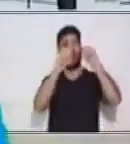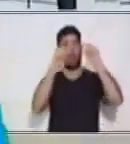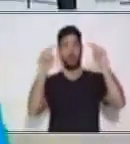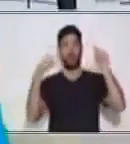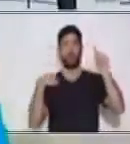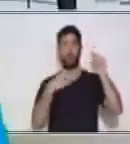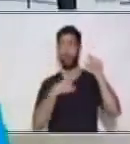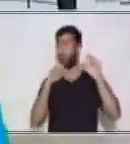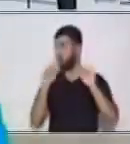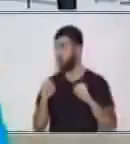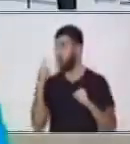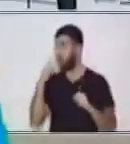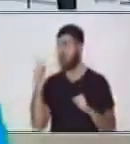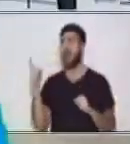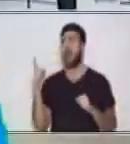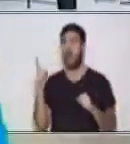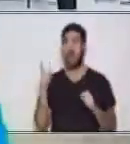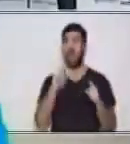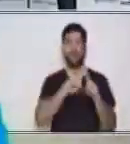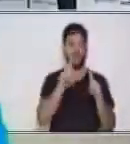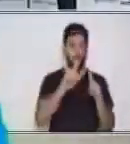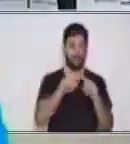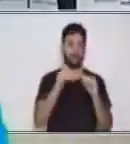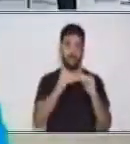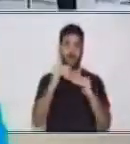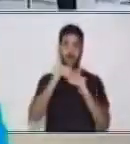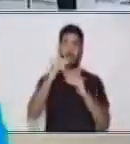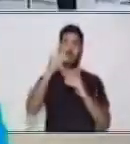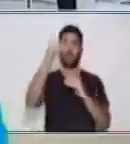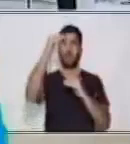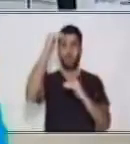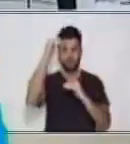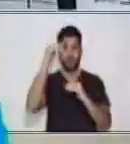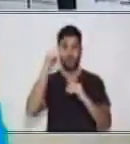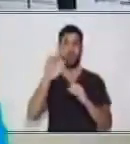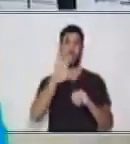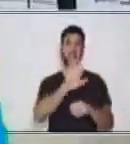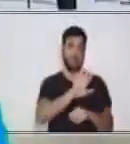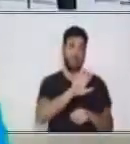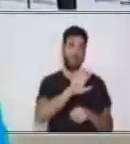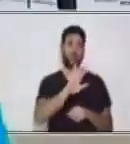en tus gráficas la diferencia entre 5, 10